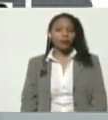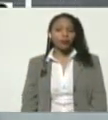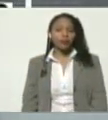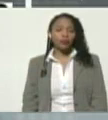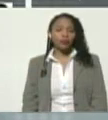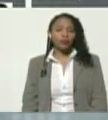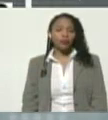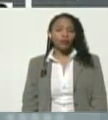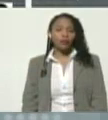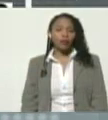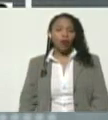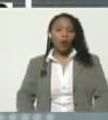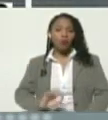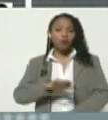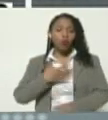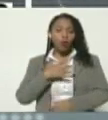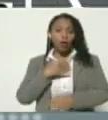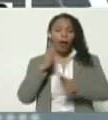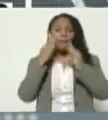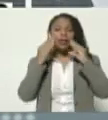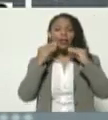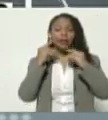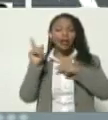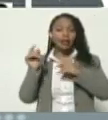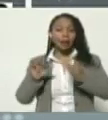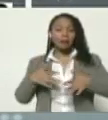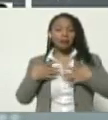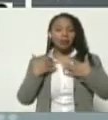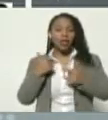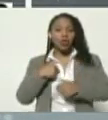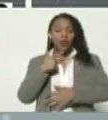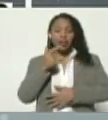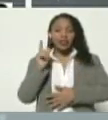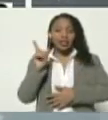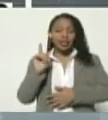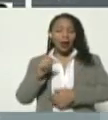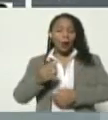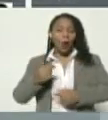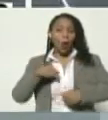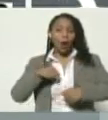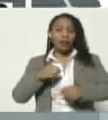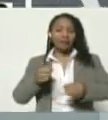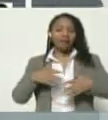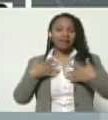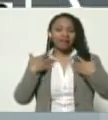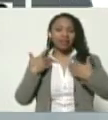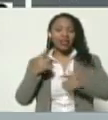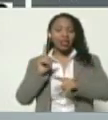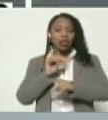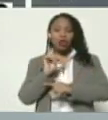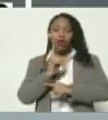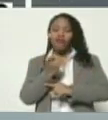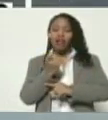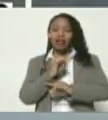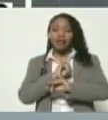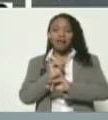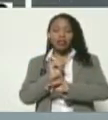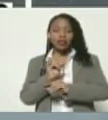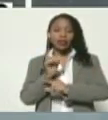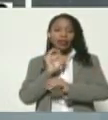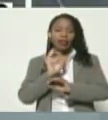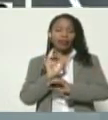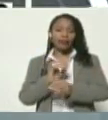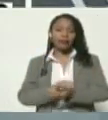Poder experimentar estas emociones. Hoy ha sido un día muy emocionante y no ha terminado. Ha sido muy